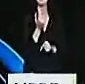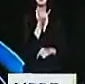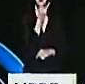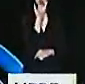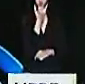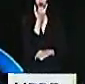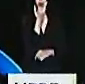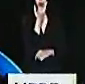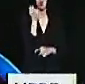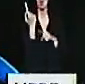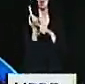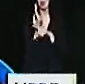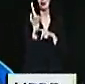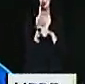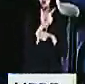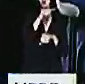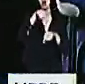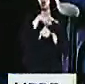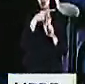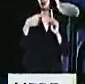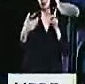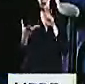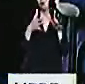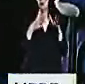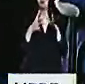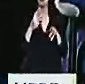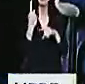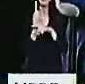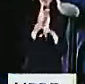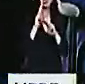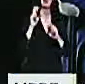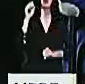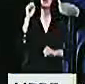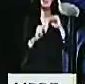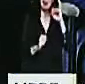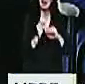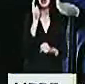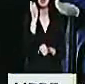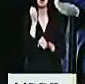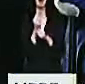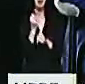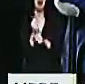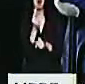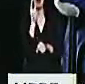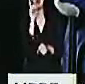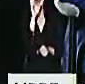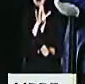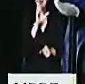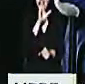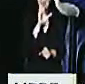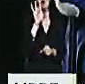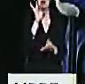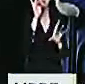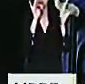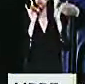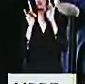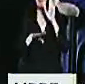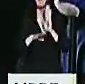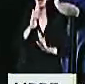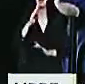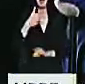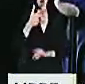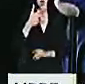donde hablamos durante hora y algo sobre la empresa, el tipo de trabajo que hacemos, lo que estamos buscando, y llegaron